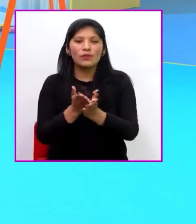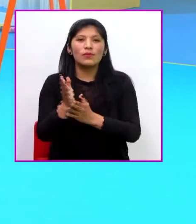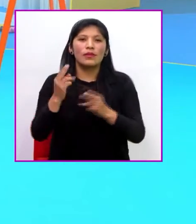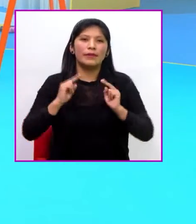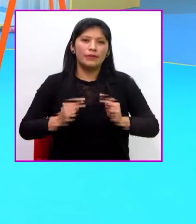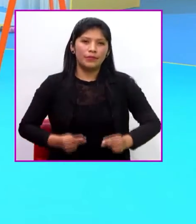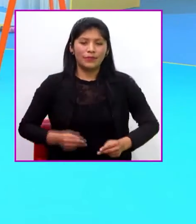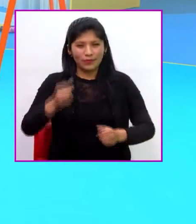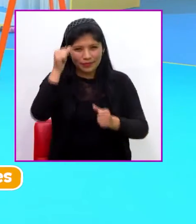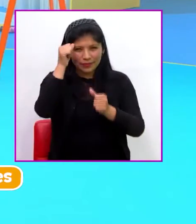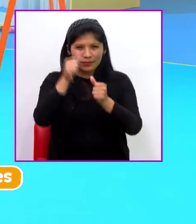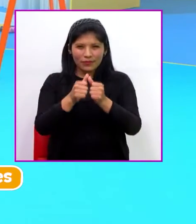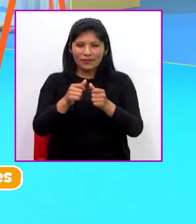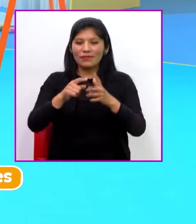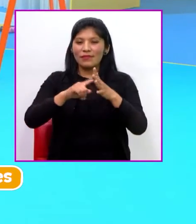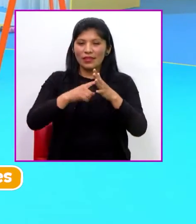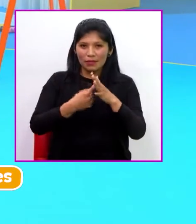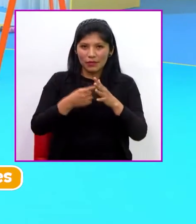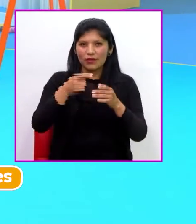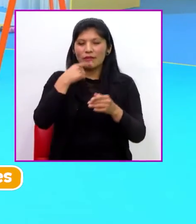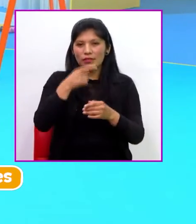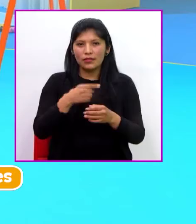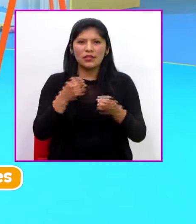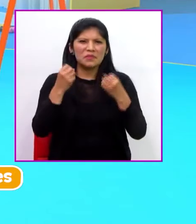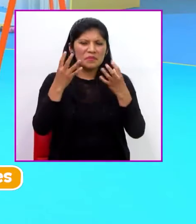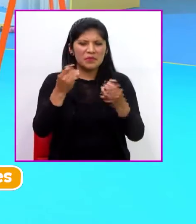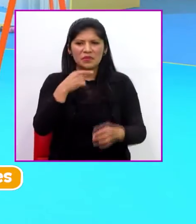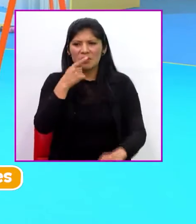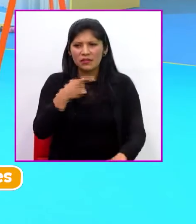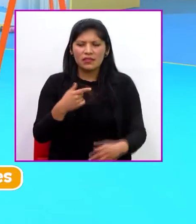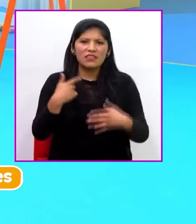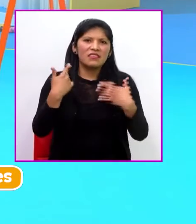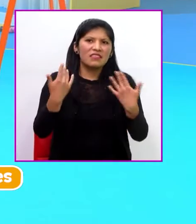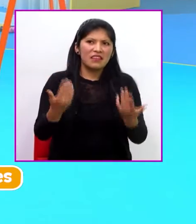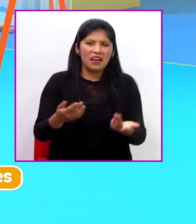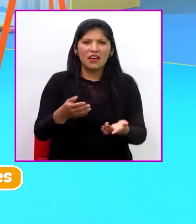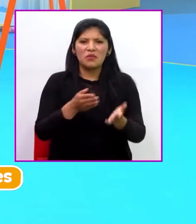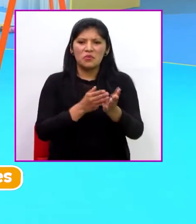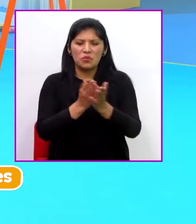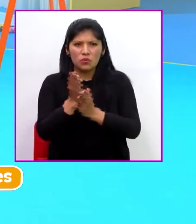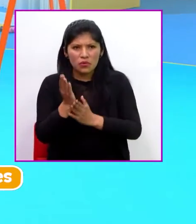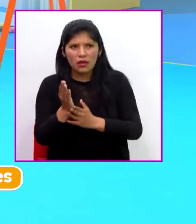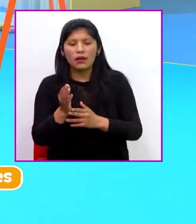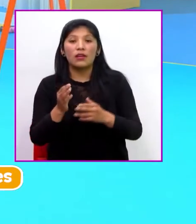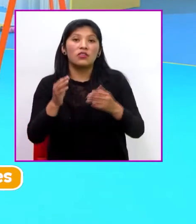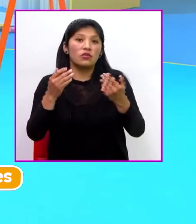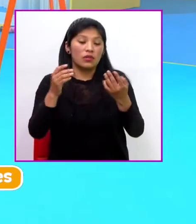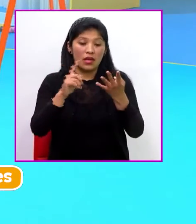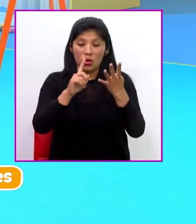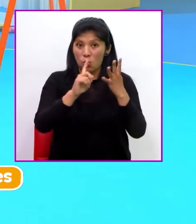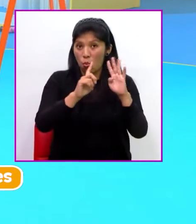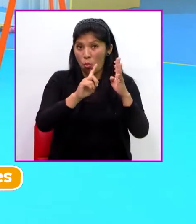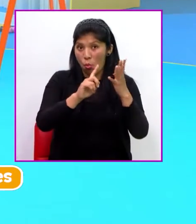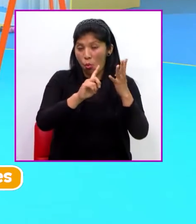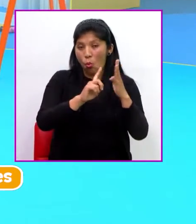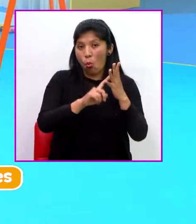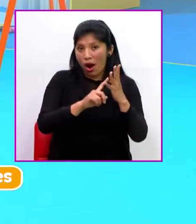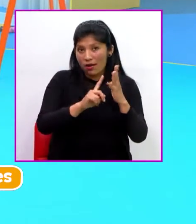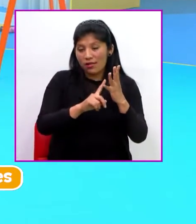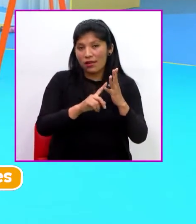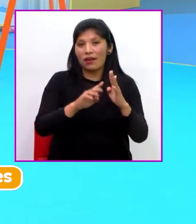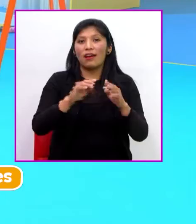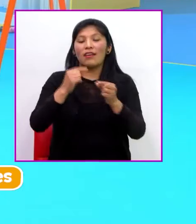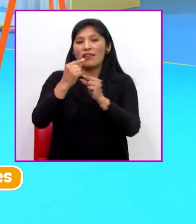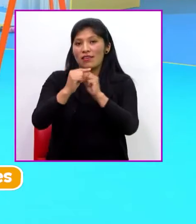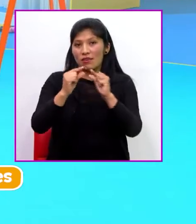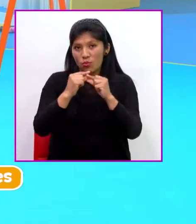se acuerdan que al inicio les decía que muchos mencionan que incluso existe un derecho humano de cuarta generación. Los derechos